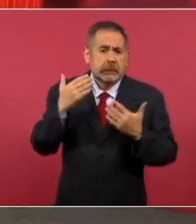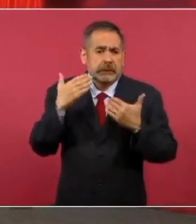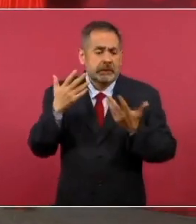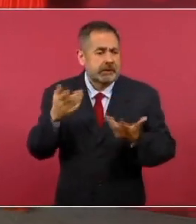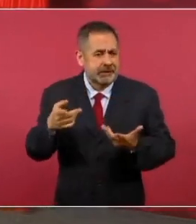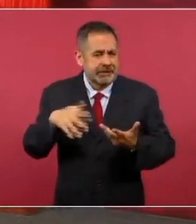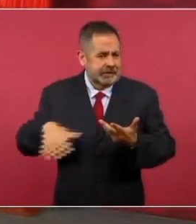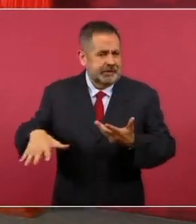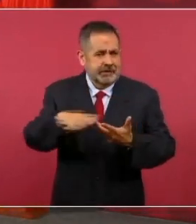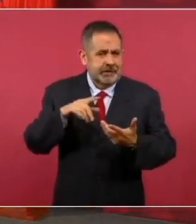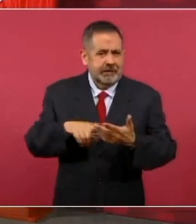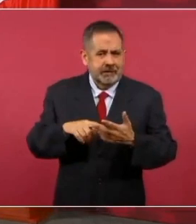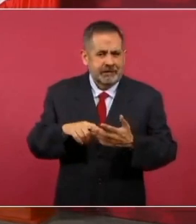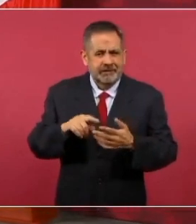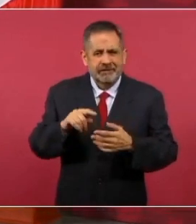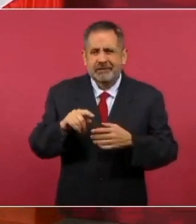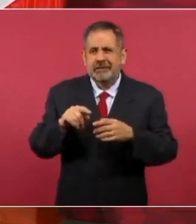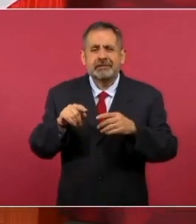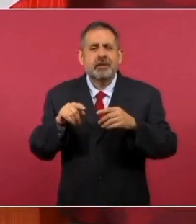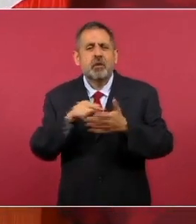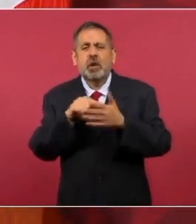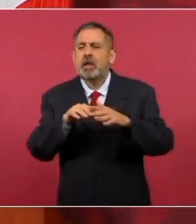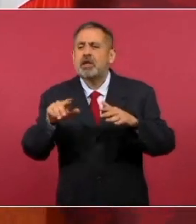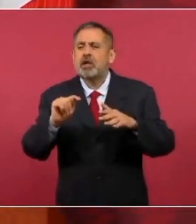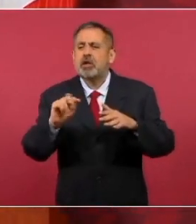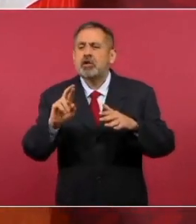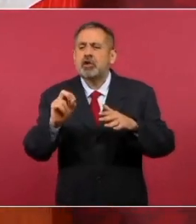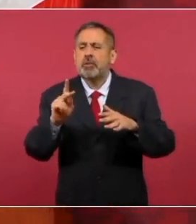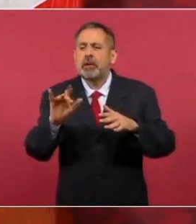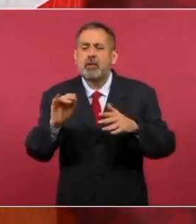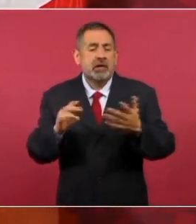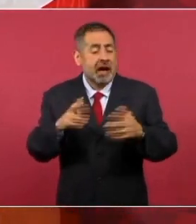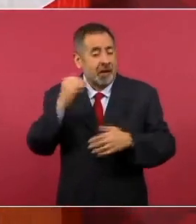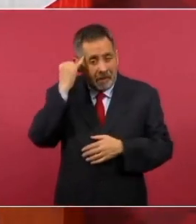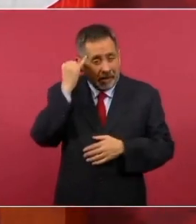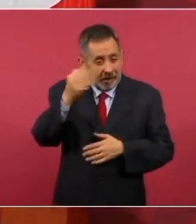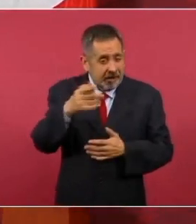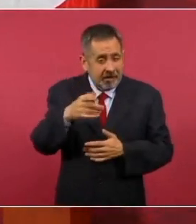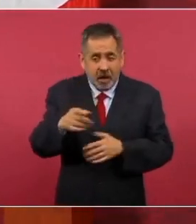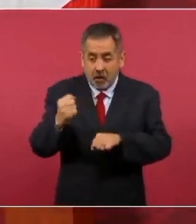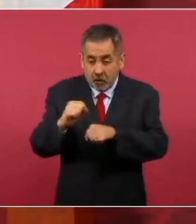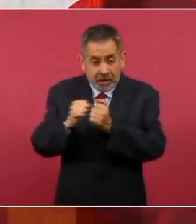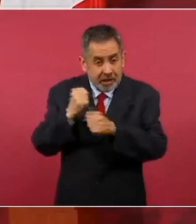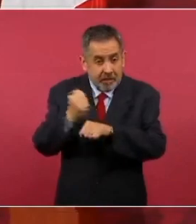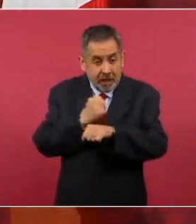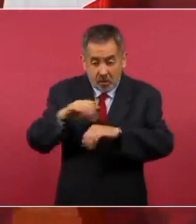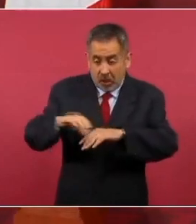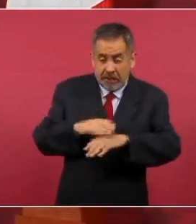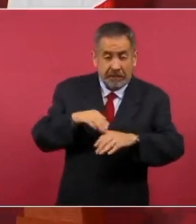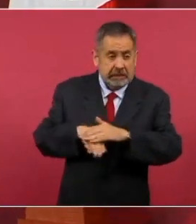en el trópico. Entonces imagínense lo que es andar con zapato.